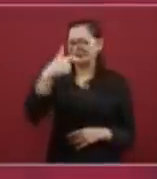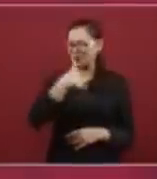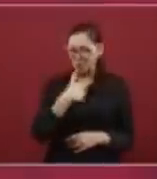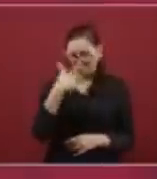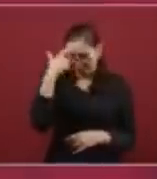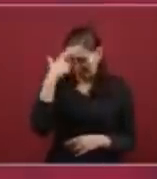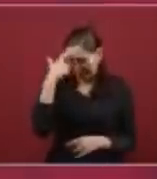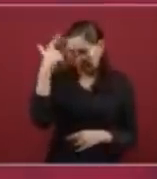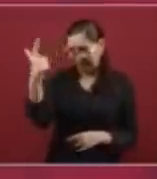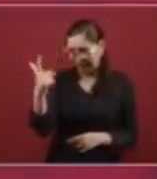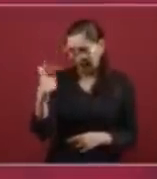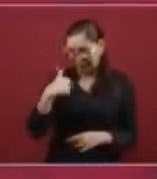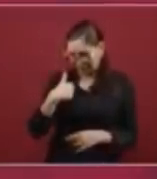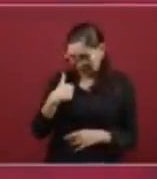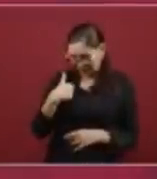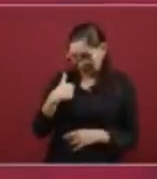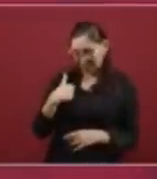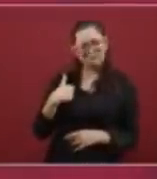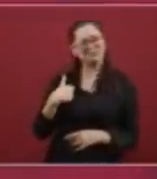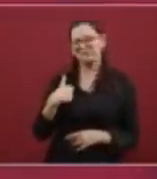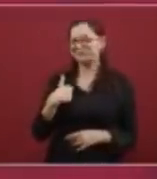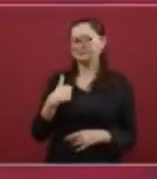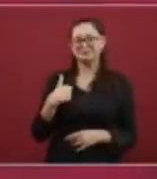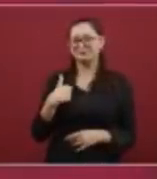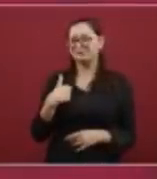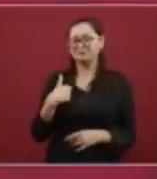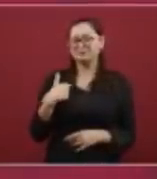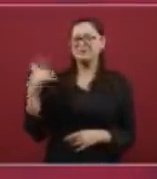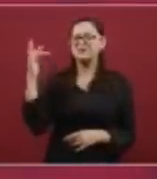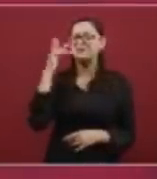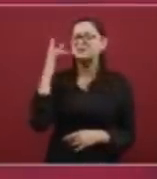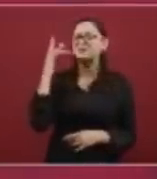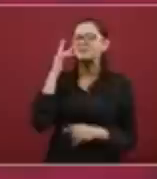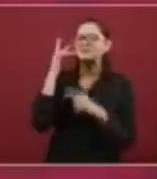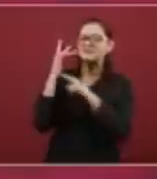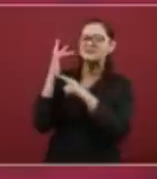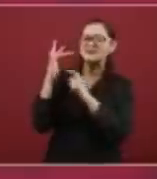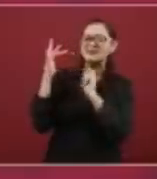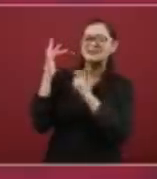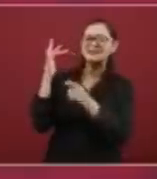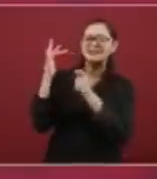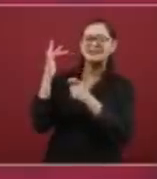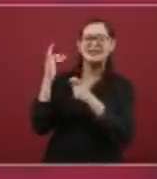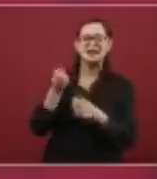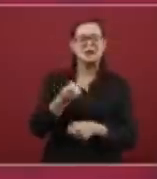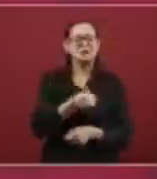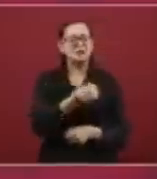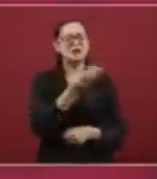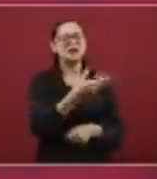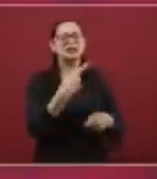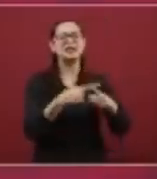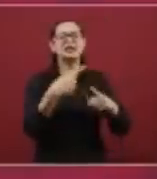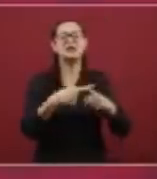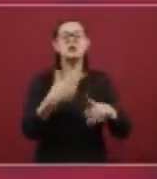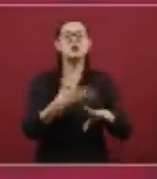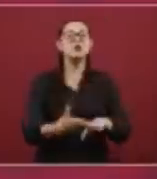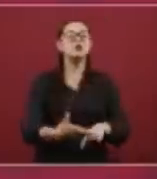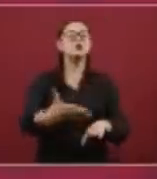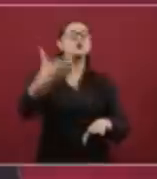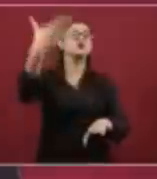para caracterizar a quienes se opusieron al presidente Madero.